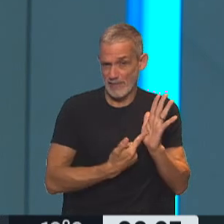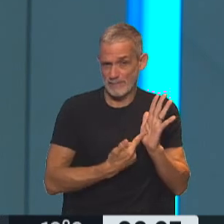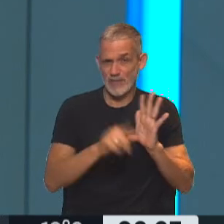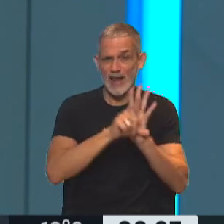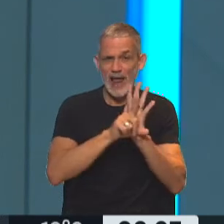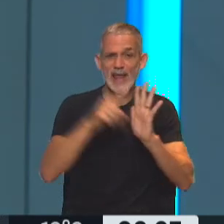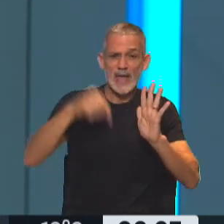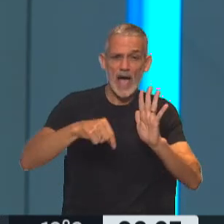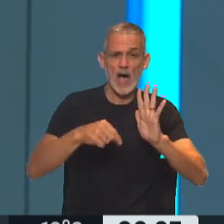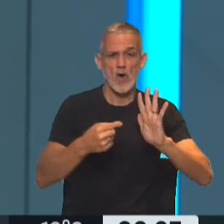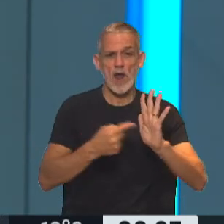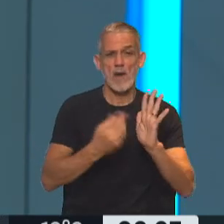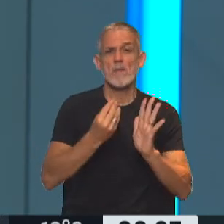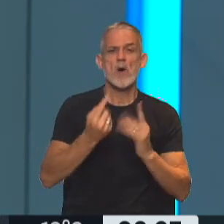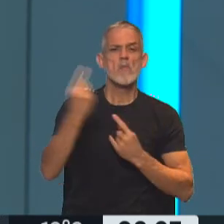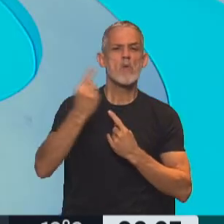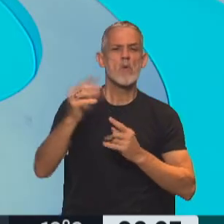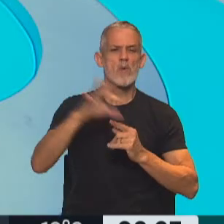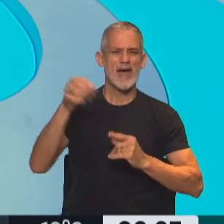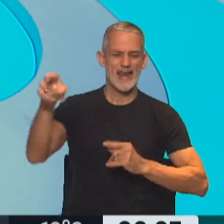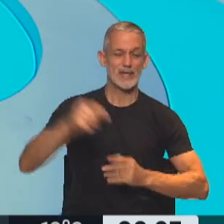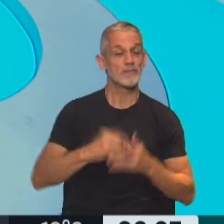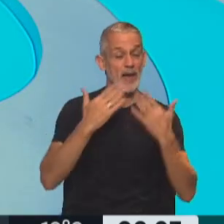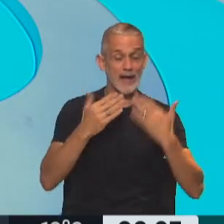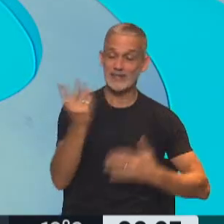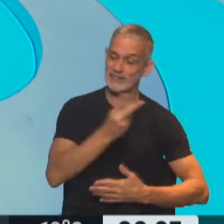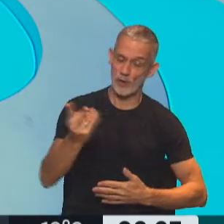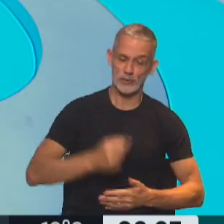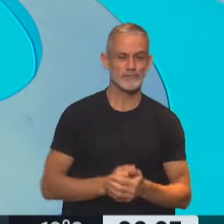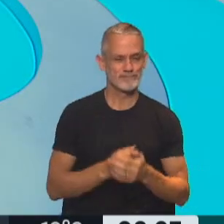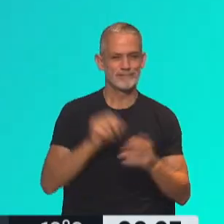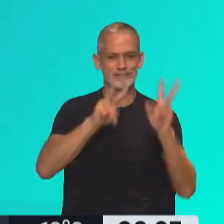la ley por la que hoy están siendo designados los consejeros. Gracias, Vero, gracias, Néstor. Seguimos.